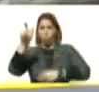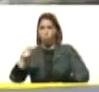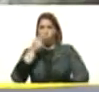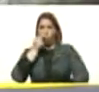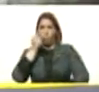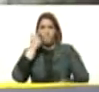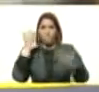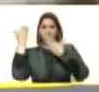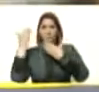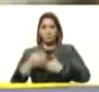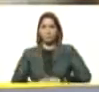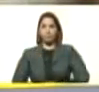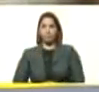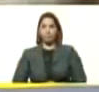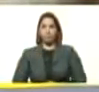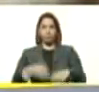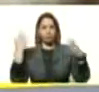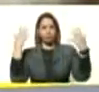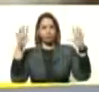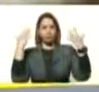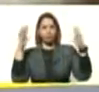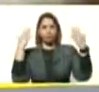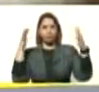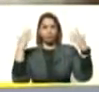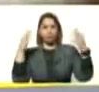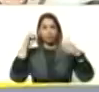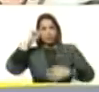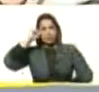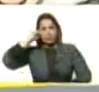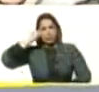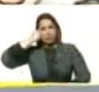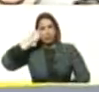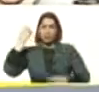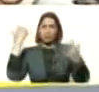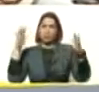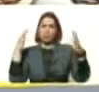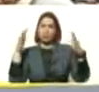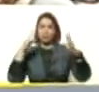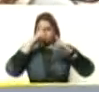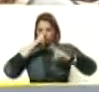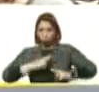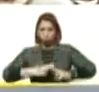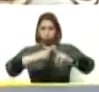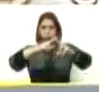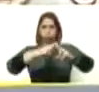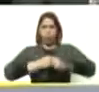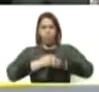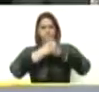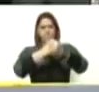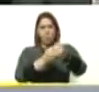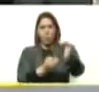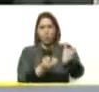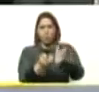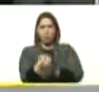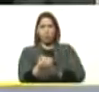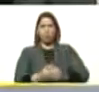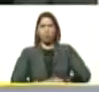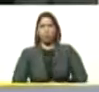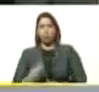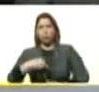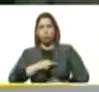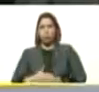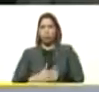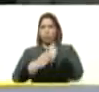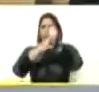Ojeda, y vamos a darle un aplauso de recuerdo, reconocimiento y amor eterno a nuestro líder